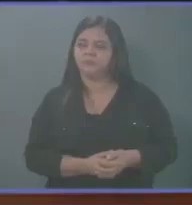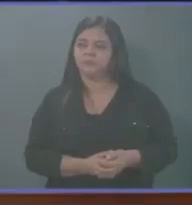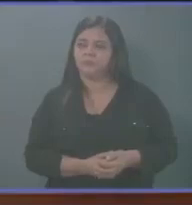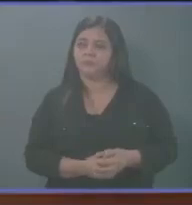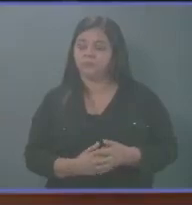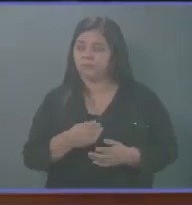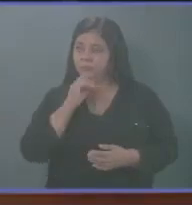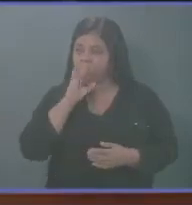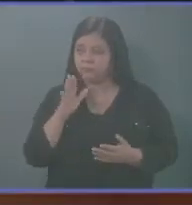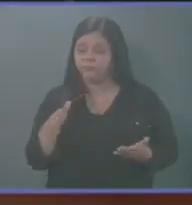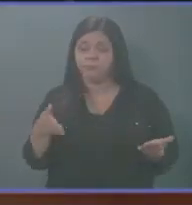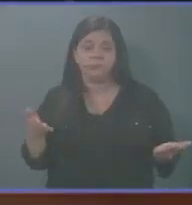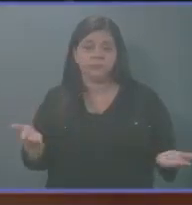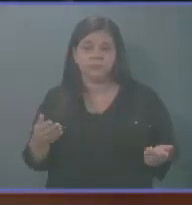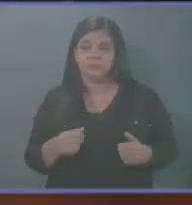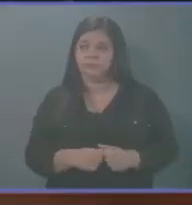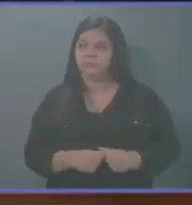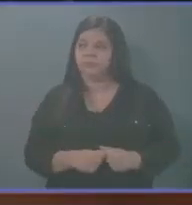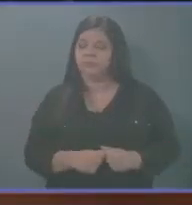Entonces,